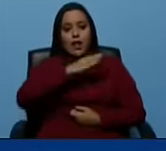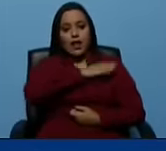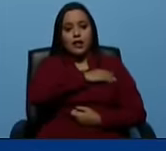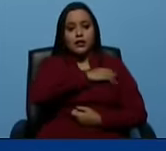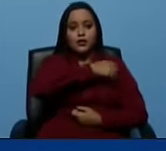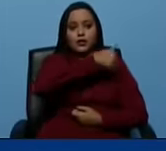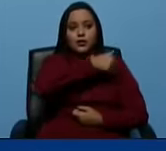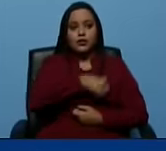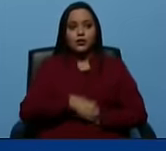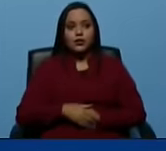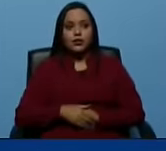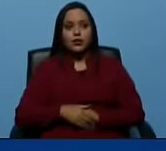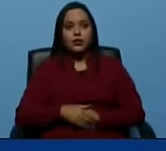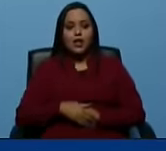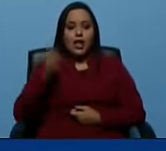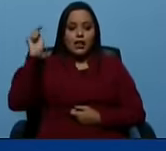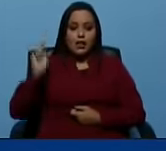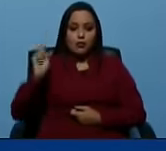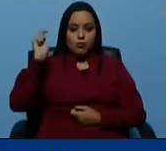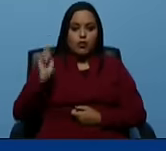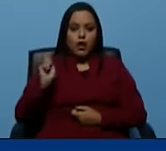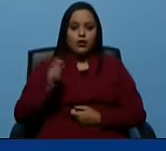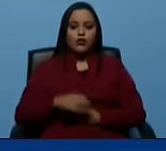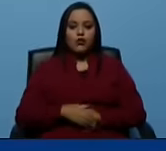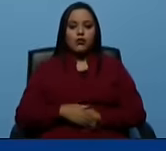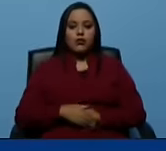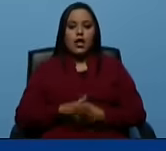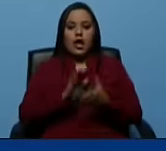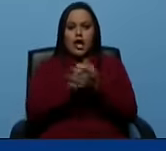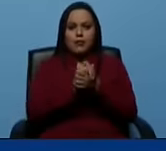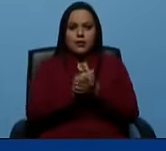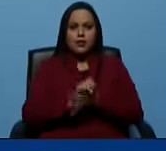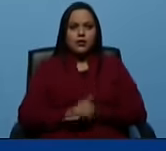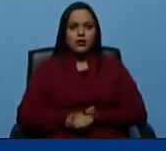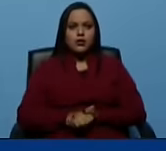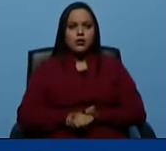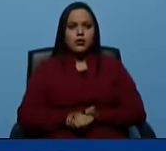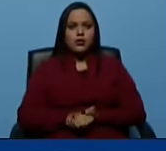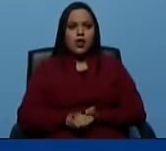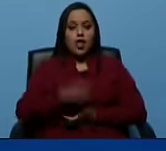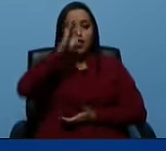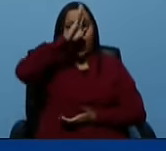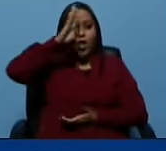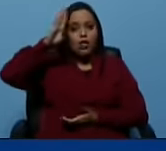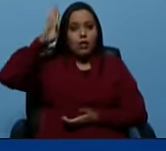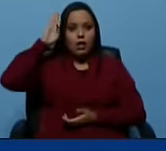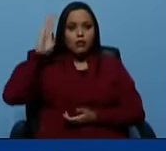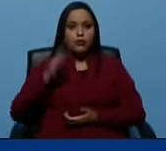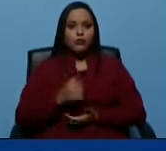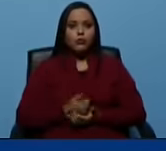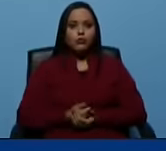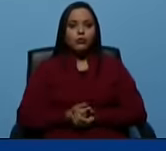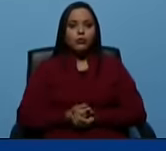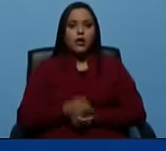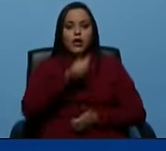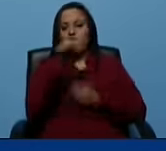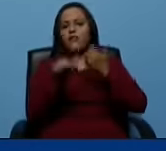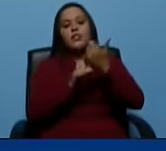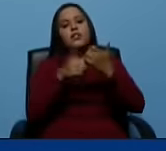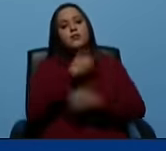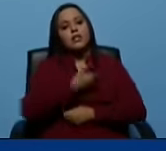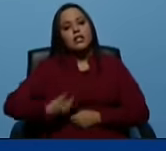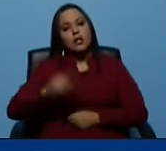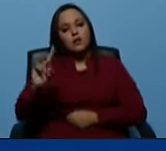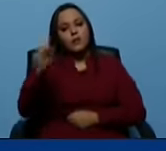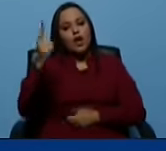Bolivariano, diputado, compañero Diosdado Cabello Rondón, vicepresidente primero